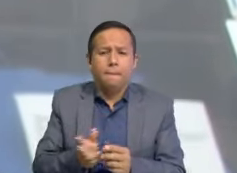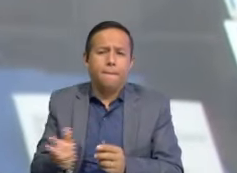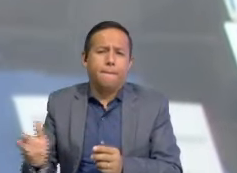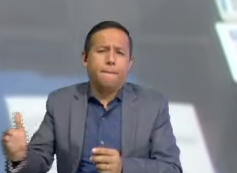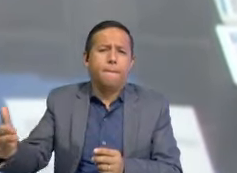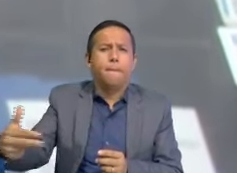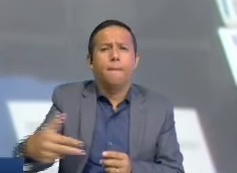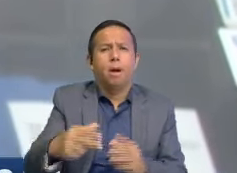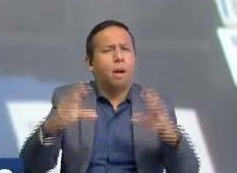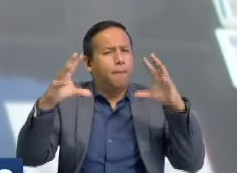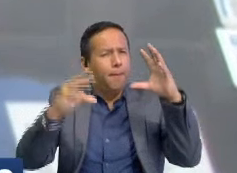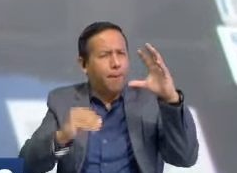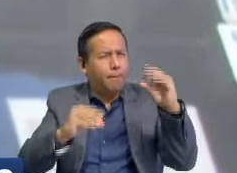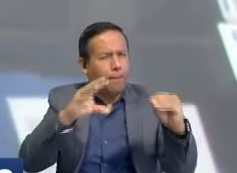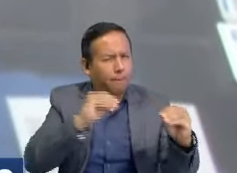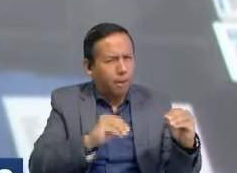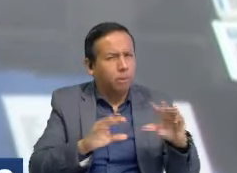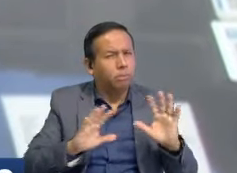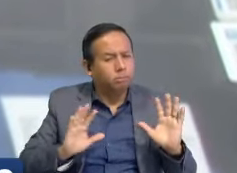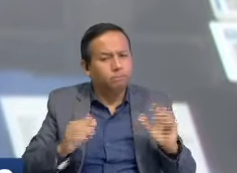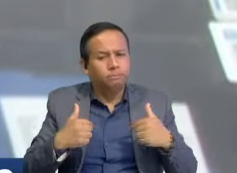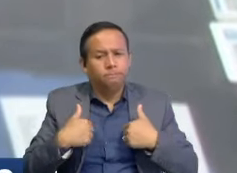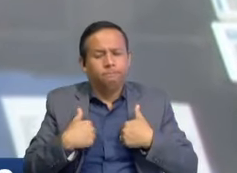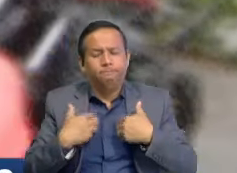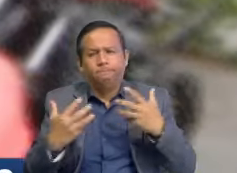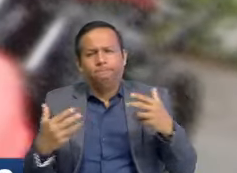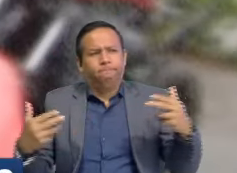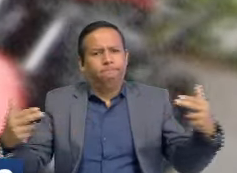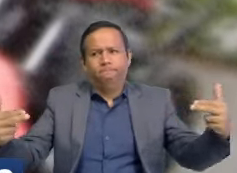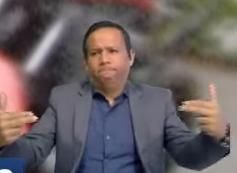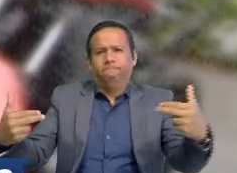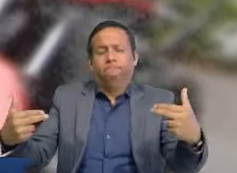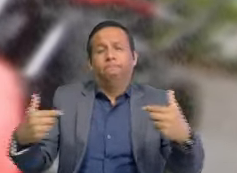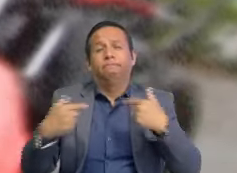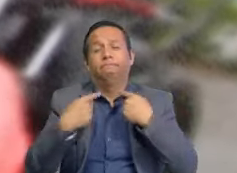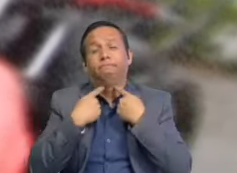sin iluminación, ya me interceptaron. Informó Carolina Pimentel.